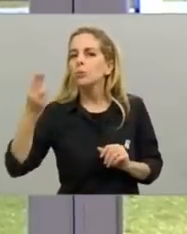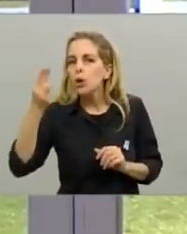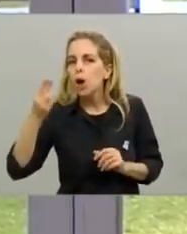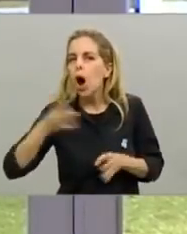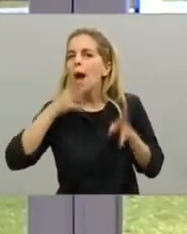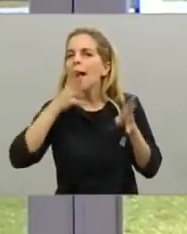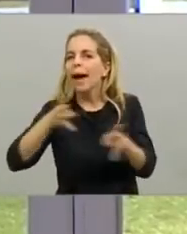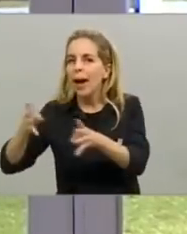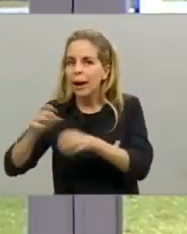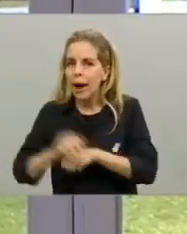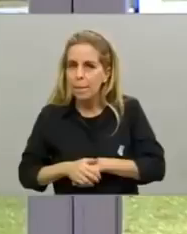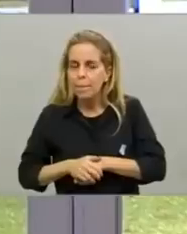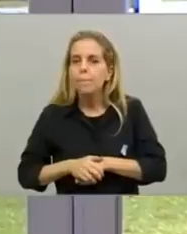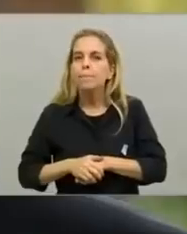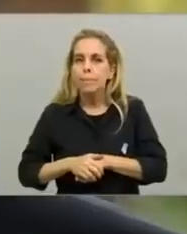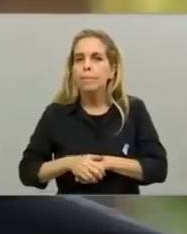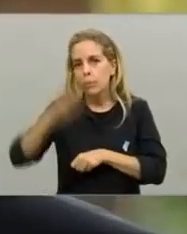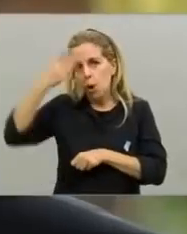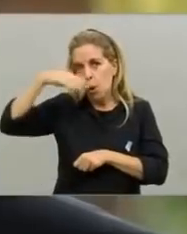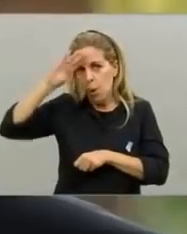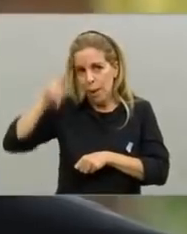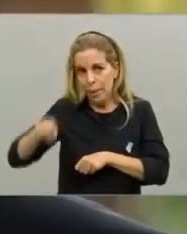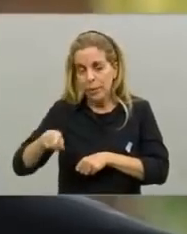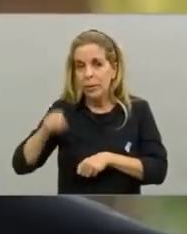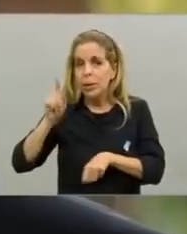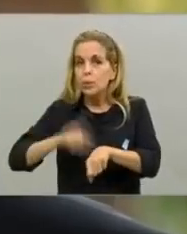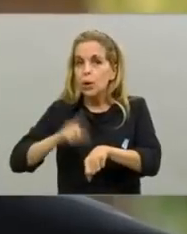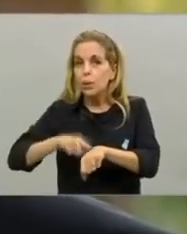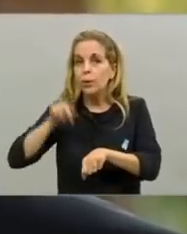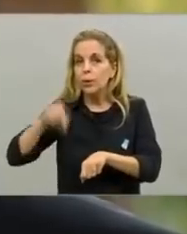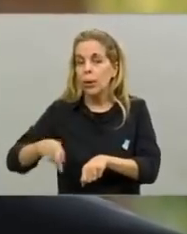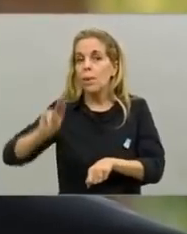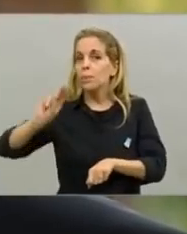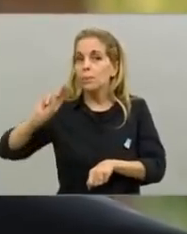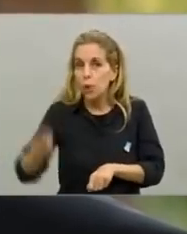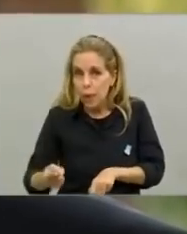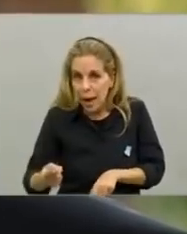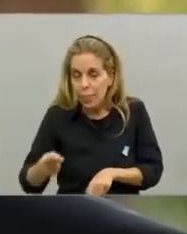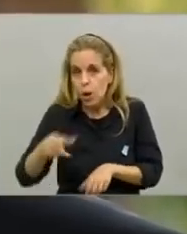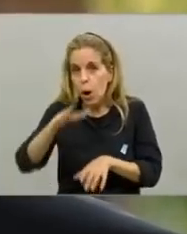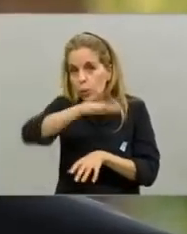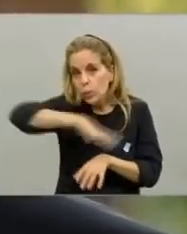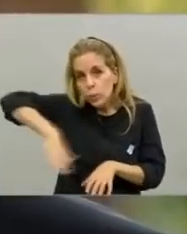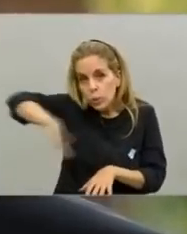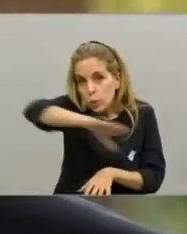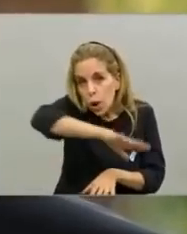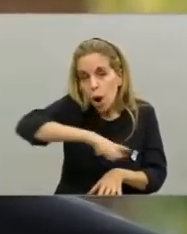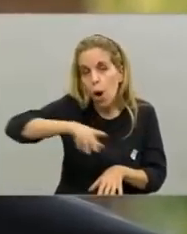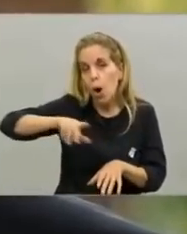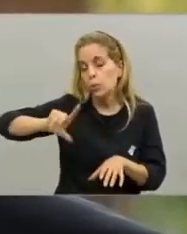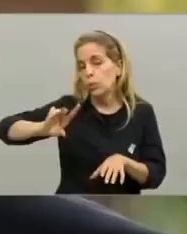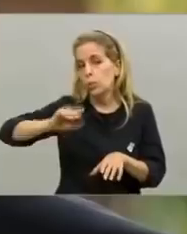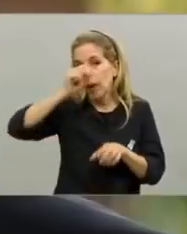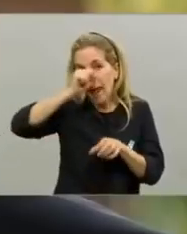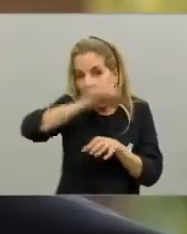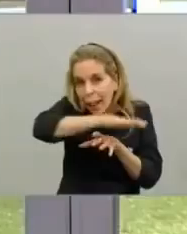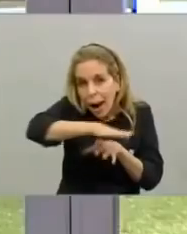argentinos. Cuando estaba muriendo en el medio del campo, en un catre,